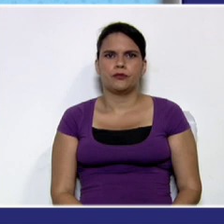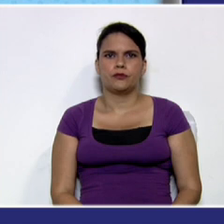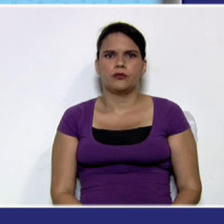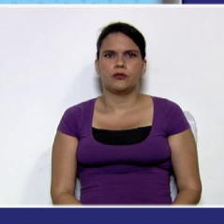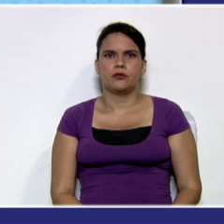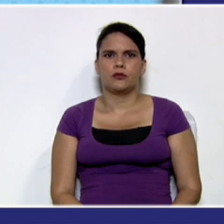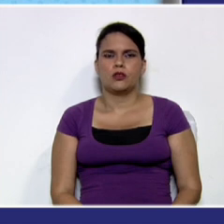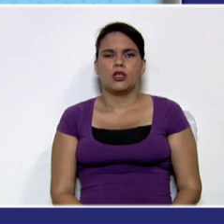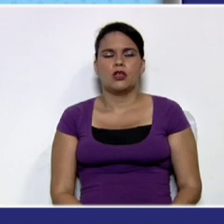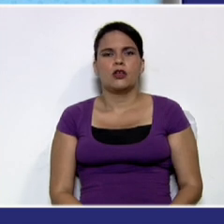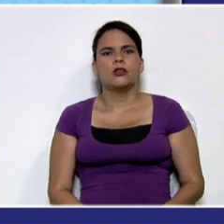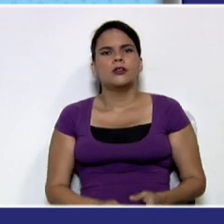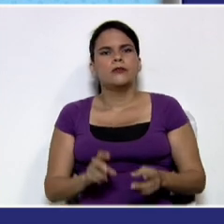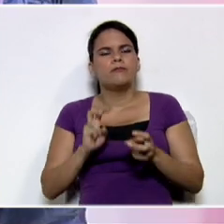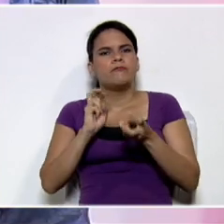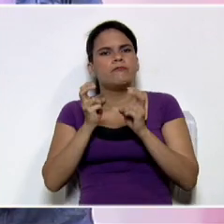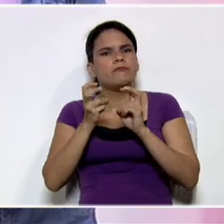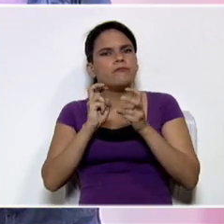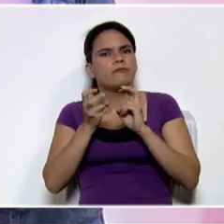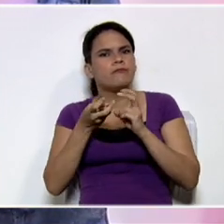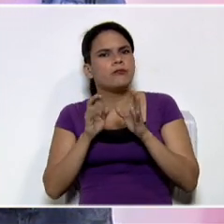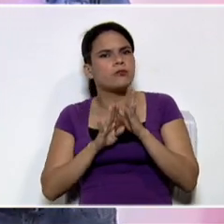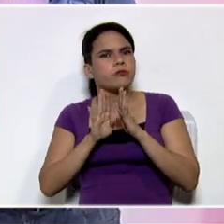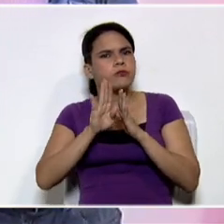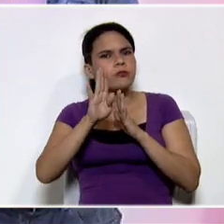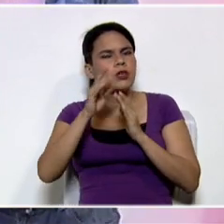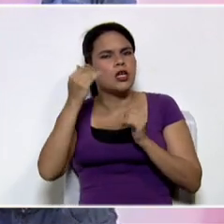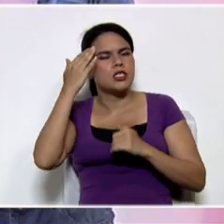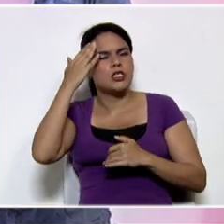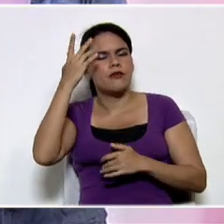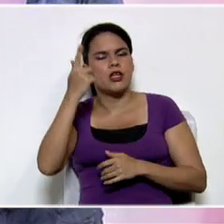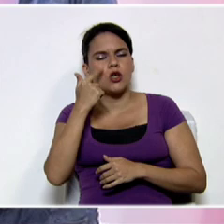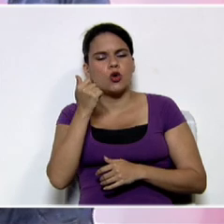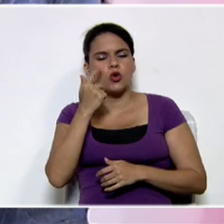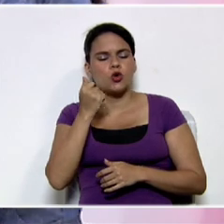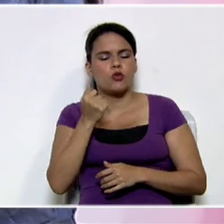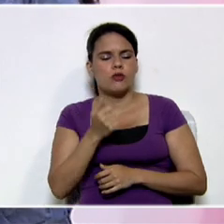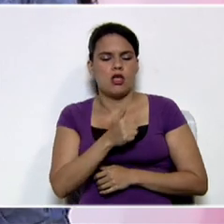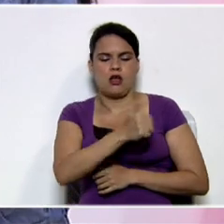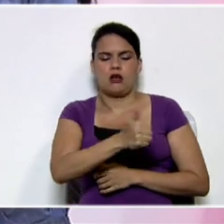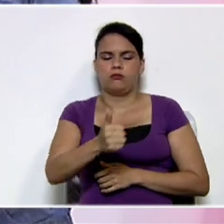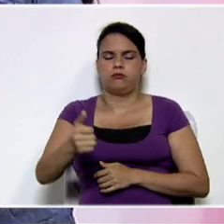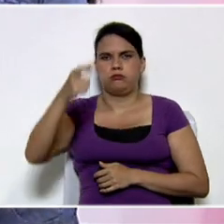como tema generador estaremos trabajando los saberes y costumbres de cada uno de los pueblos.